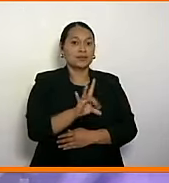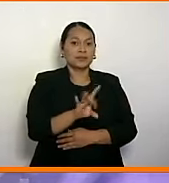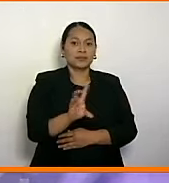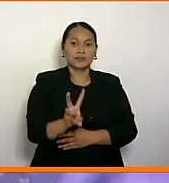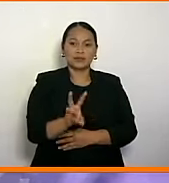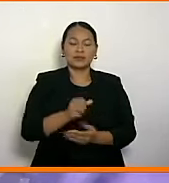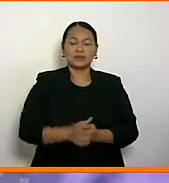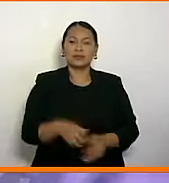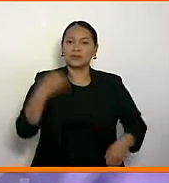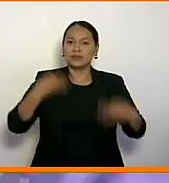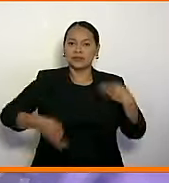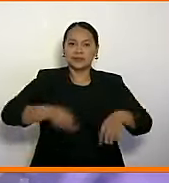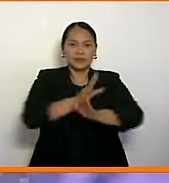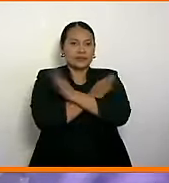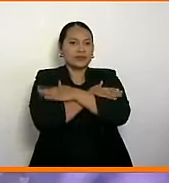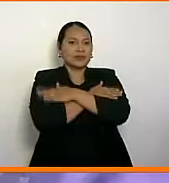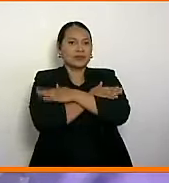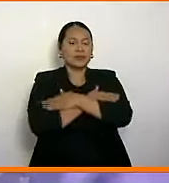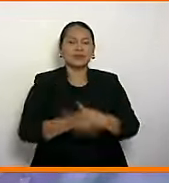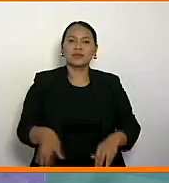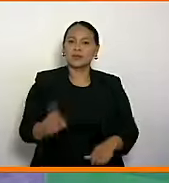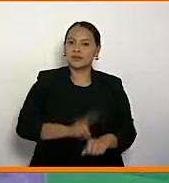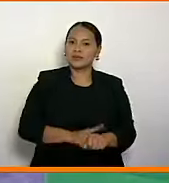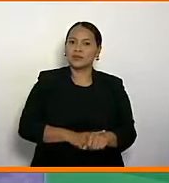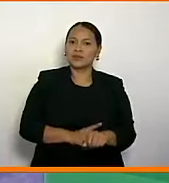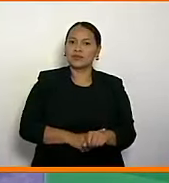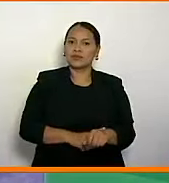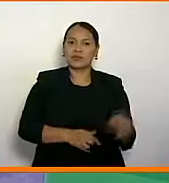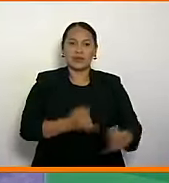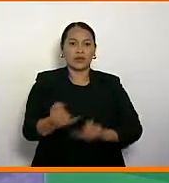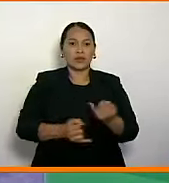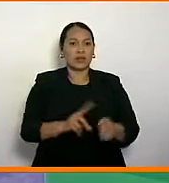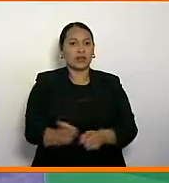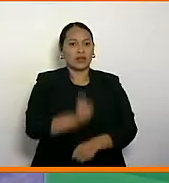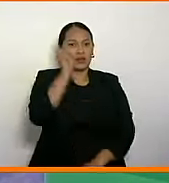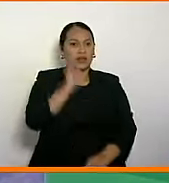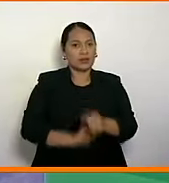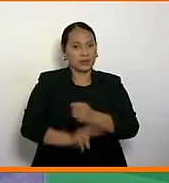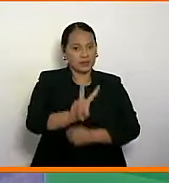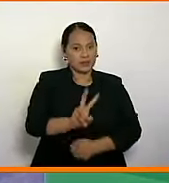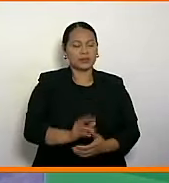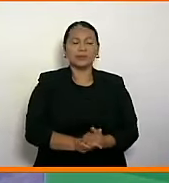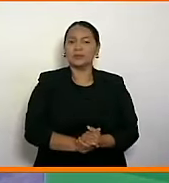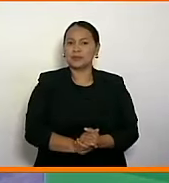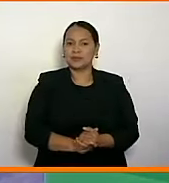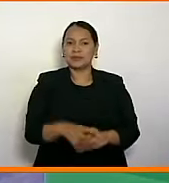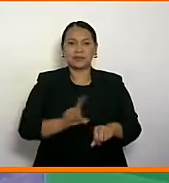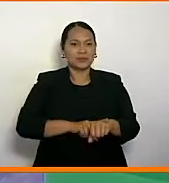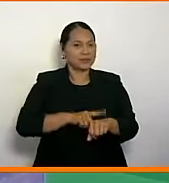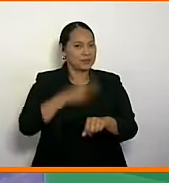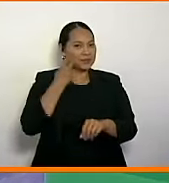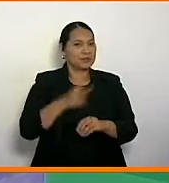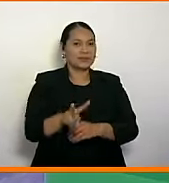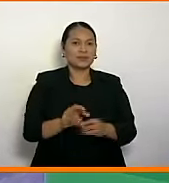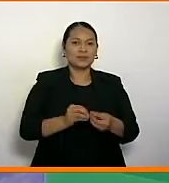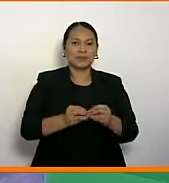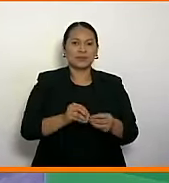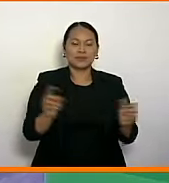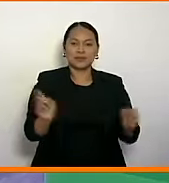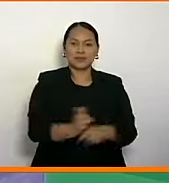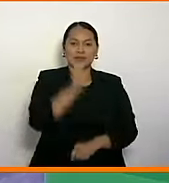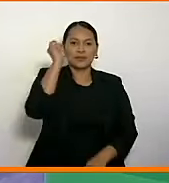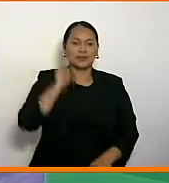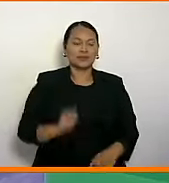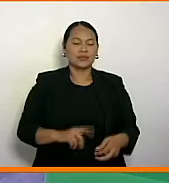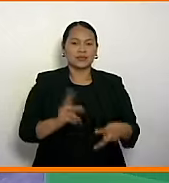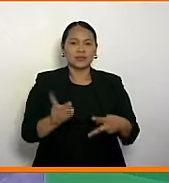986. Muchas felicidades. Ahora sí pasamos a ganar a Lo Catracho junto a premiados y a conocer estos dos números